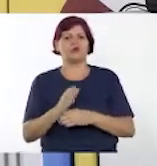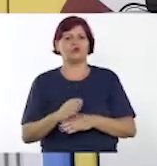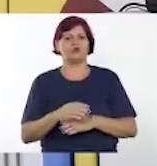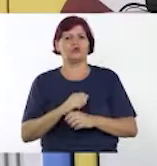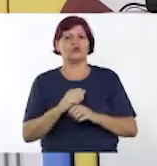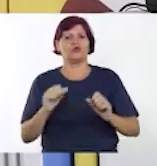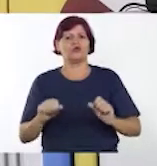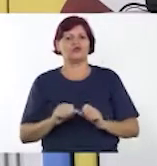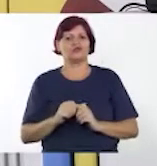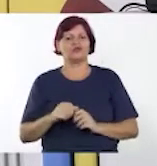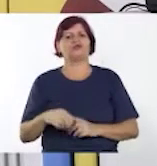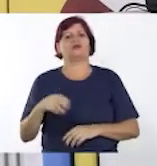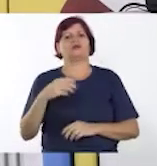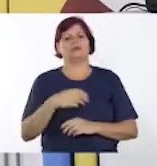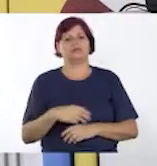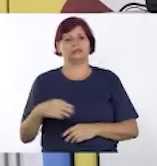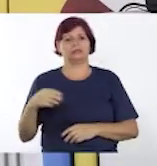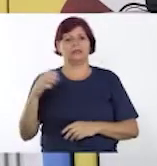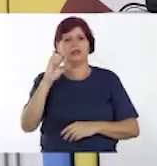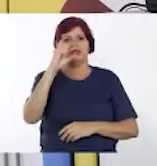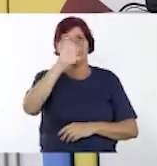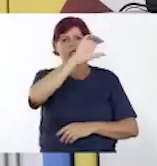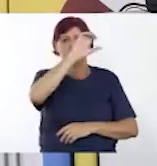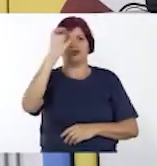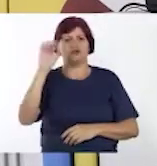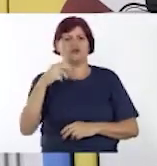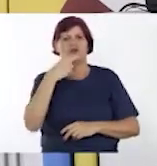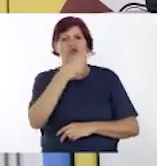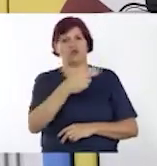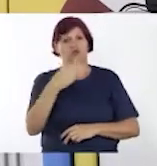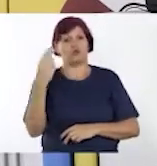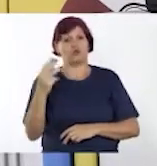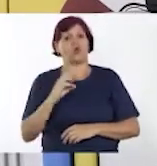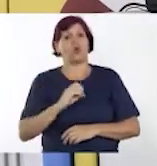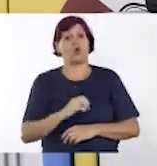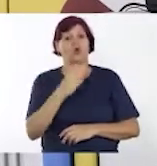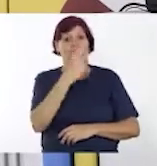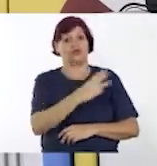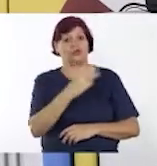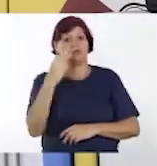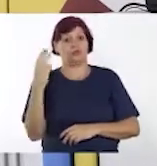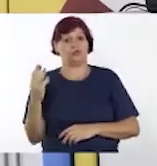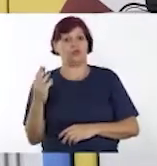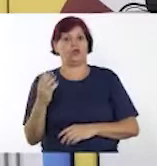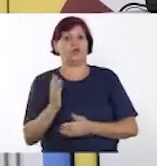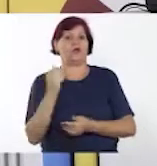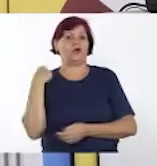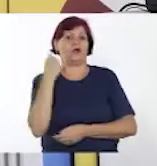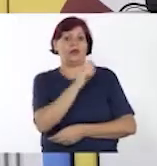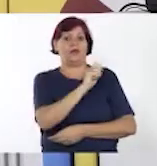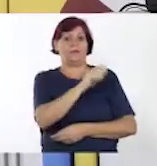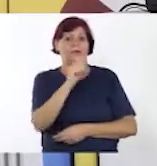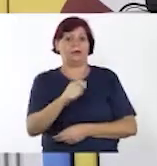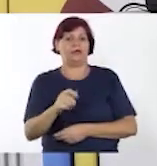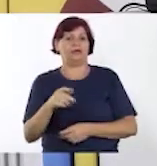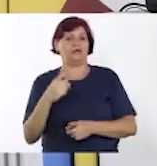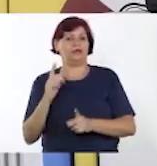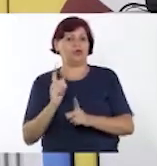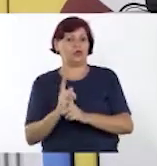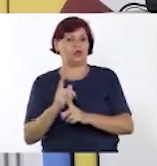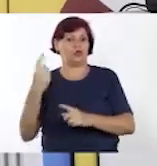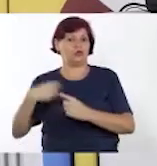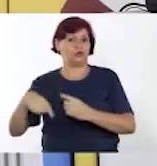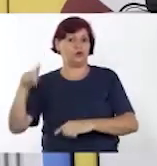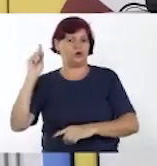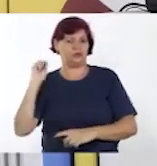ecuación de 2 con 2 o de 3 con 3, que la profesora lo estuvo utilizando en el encuentro donde